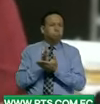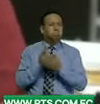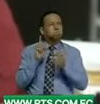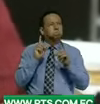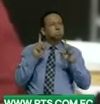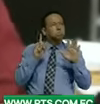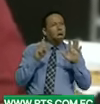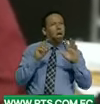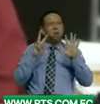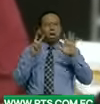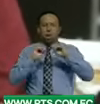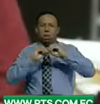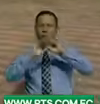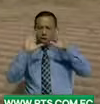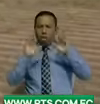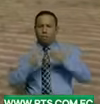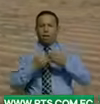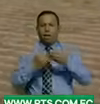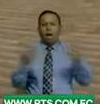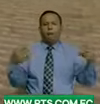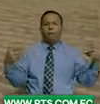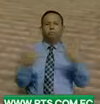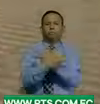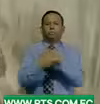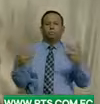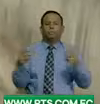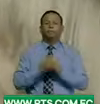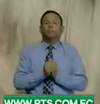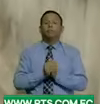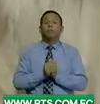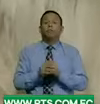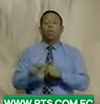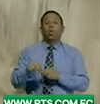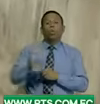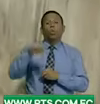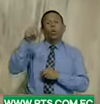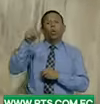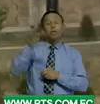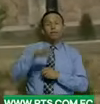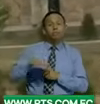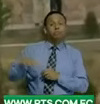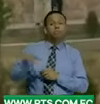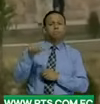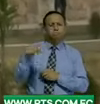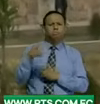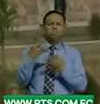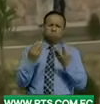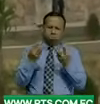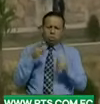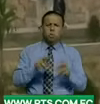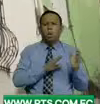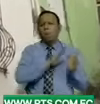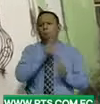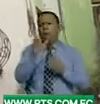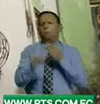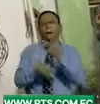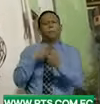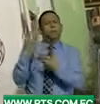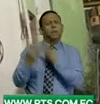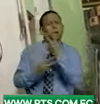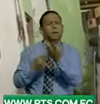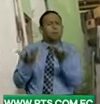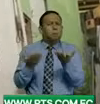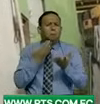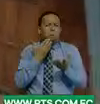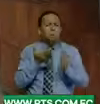7 de la mañana, se habilitaría ya la vía. La zona norte de la provincia también tiene varios atractivos. Para quienes decidan visitar la provincia, lo hagan